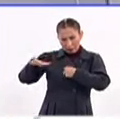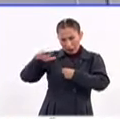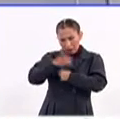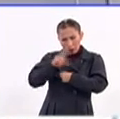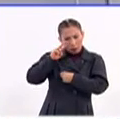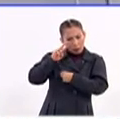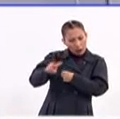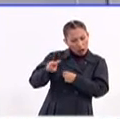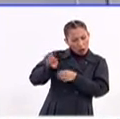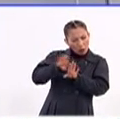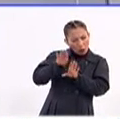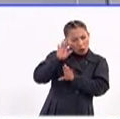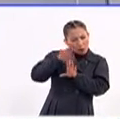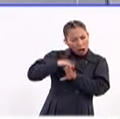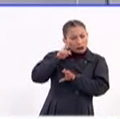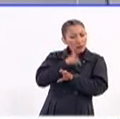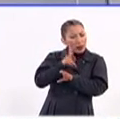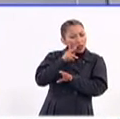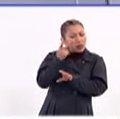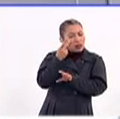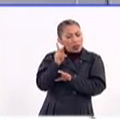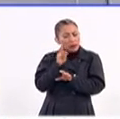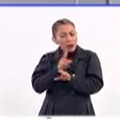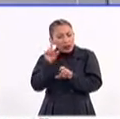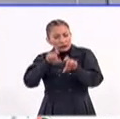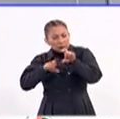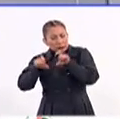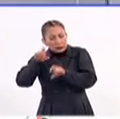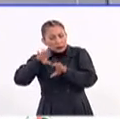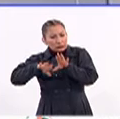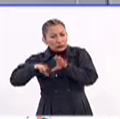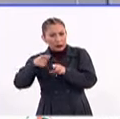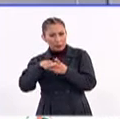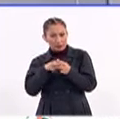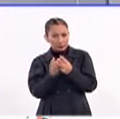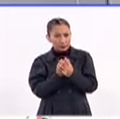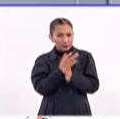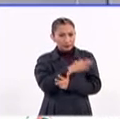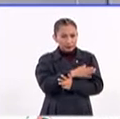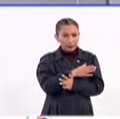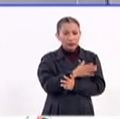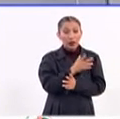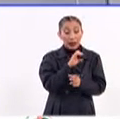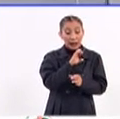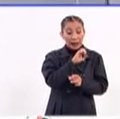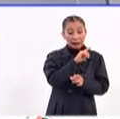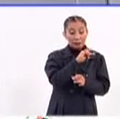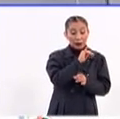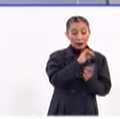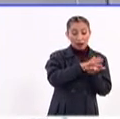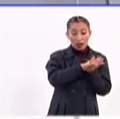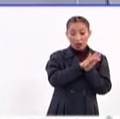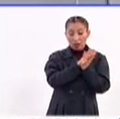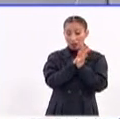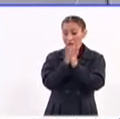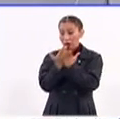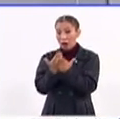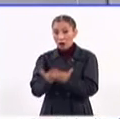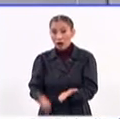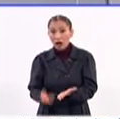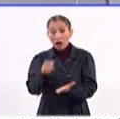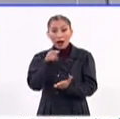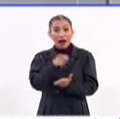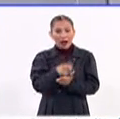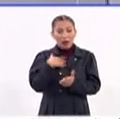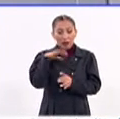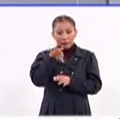estudios, ver, simular situaciones desde el inicio de una especie hasta los momentos actuales a través